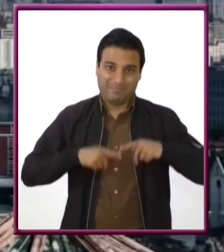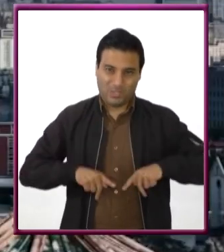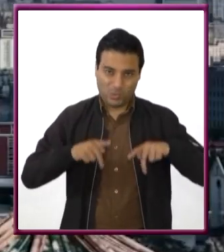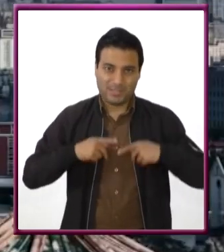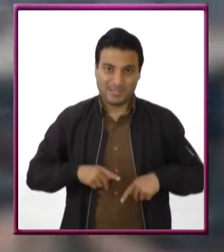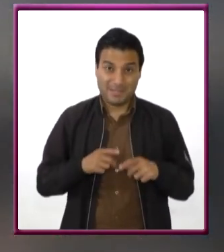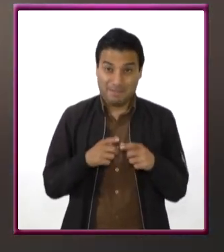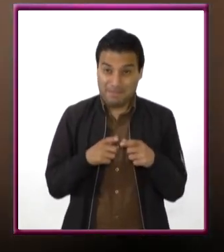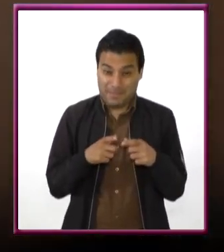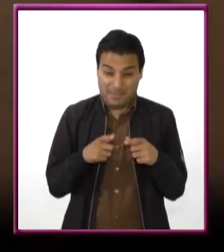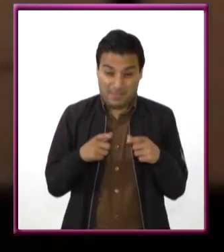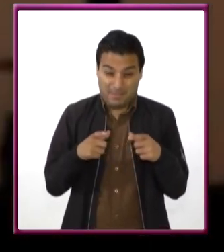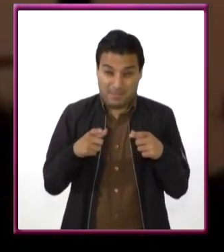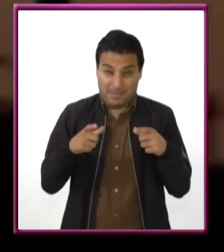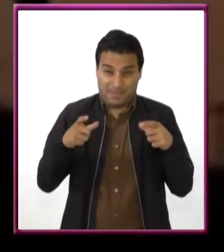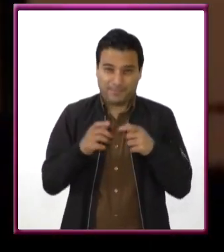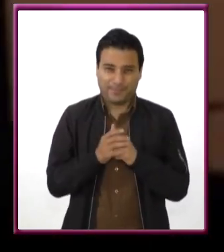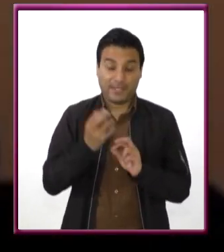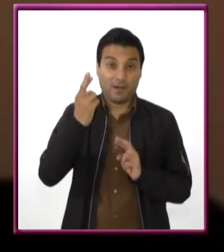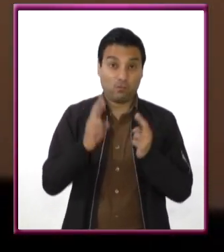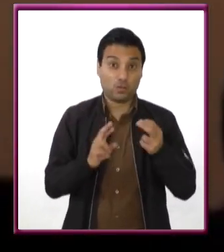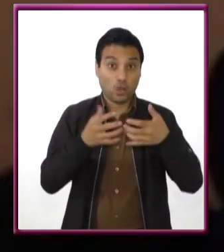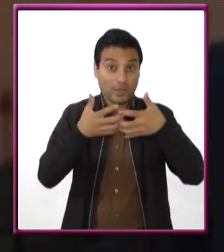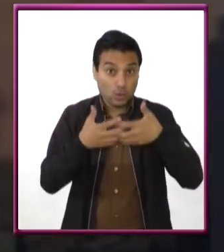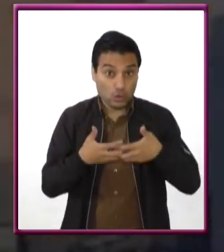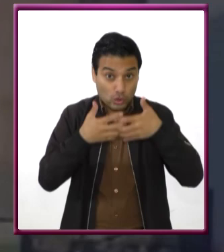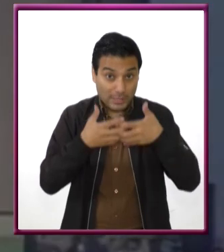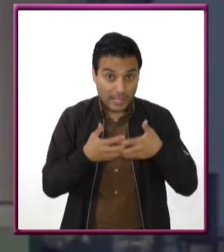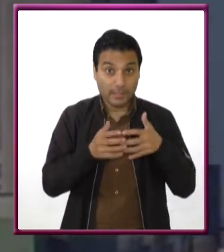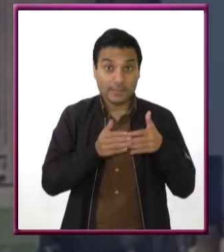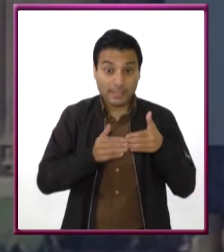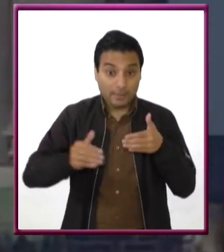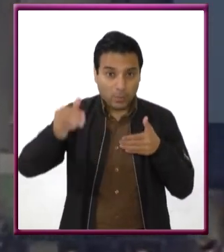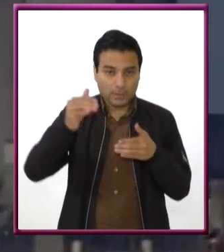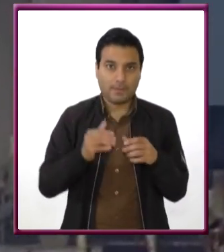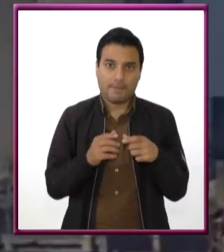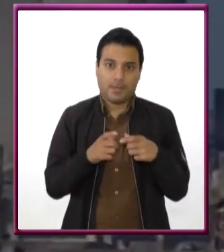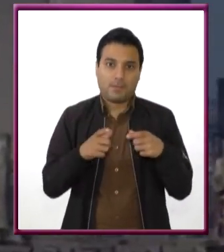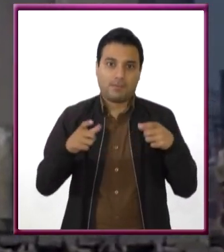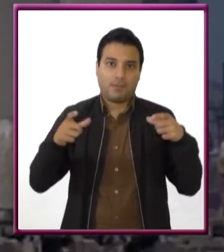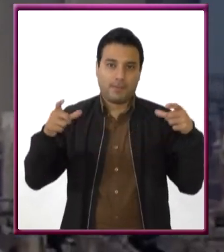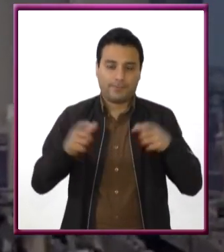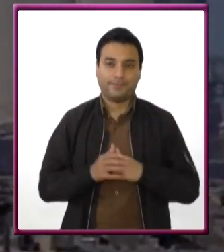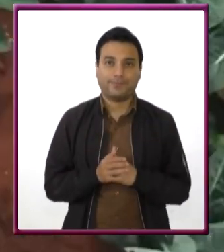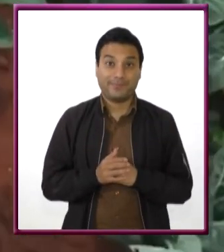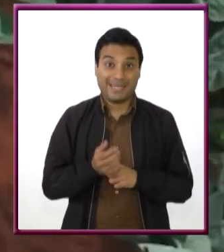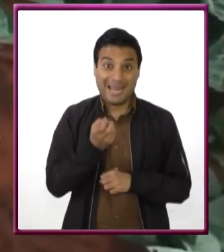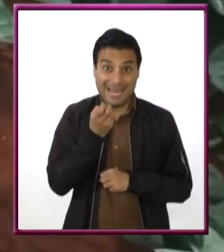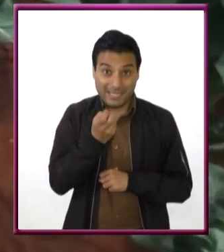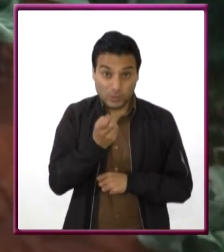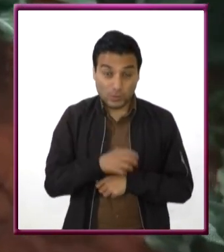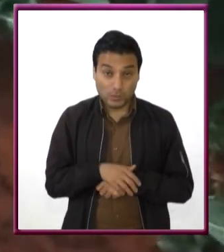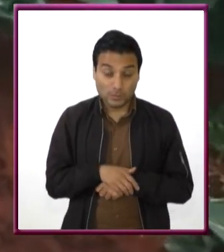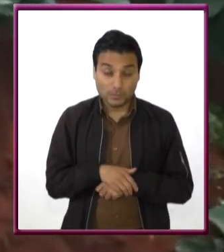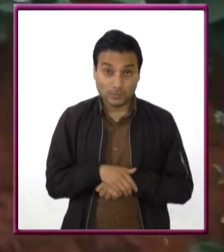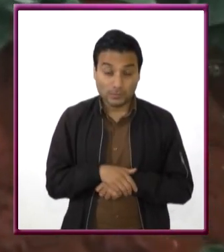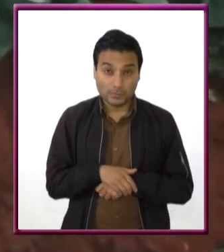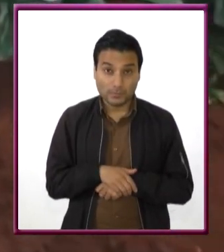crecimiento exponencial después de la revolución industrial, ha hecho que